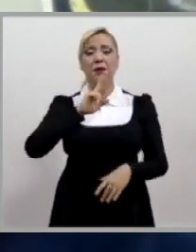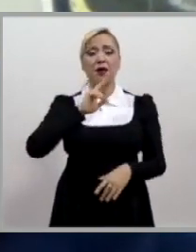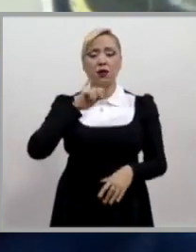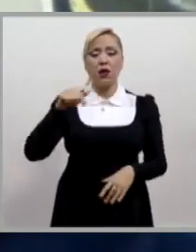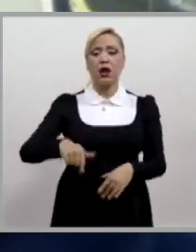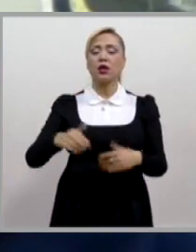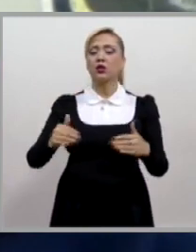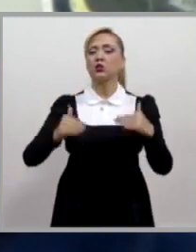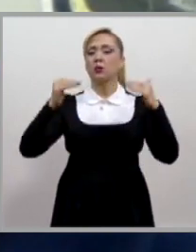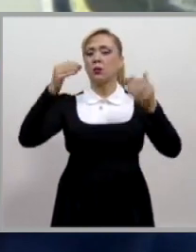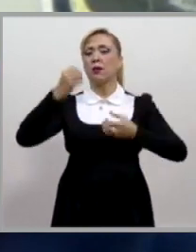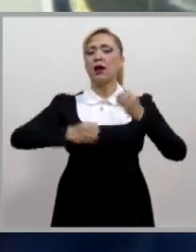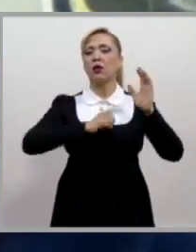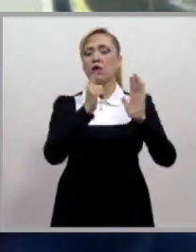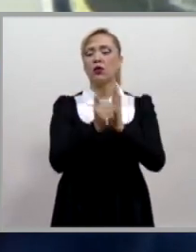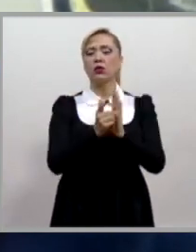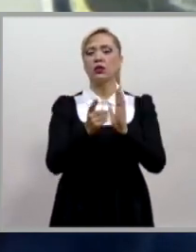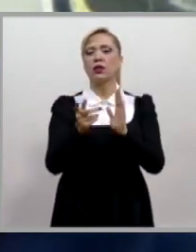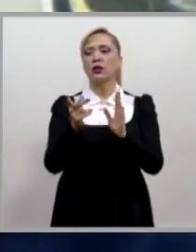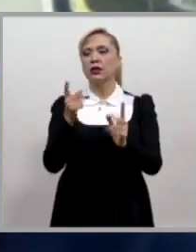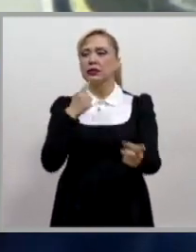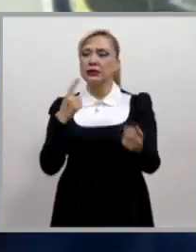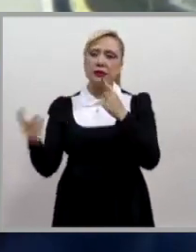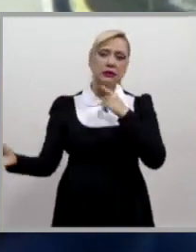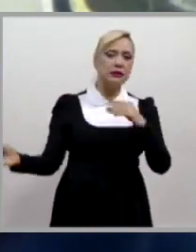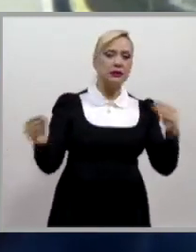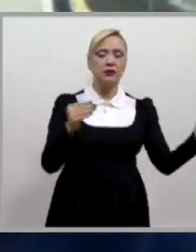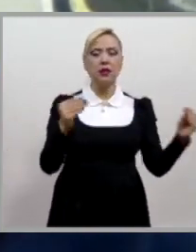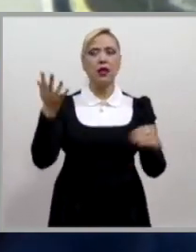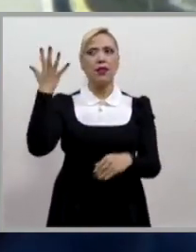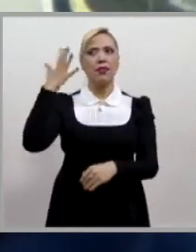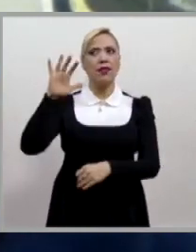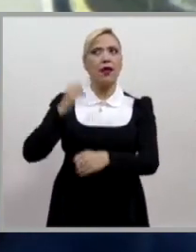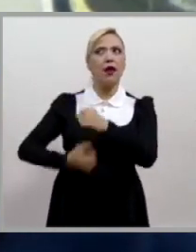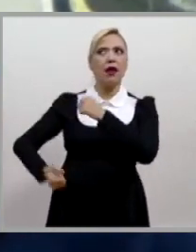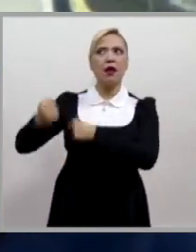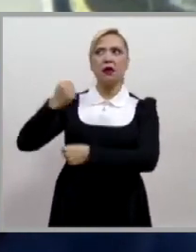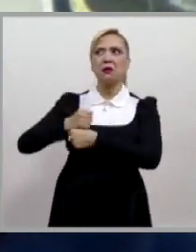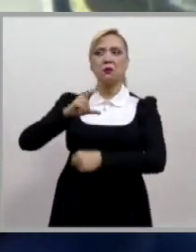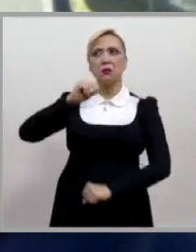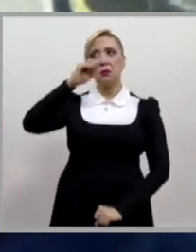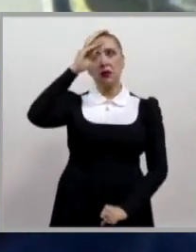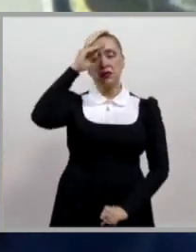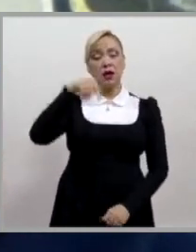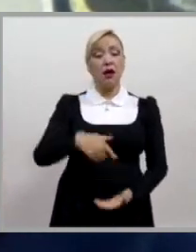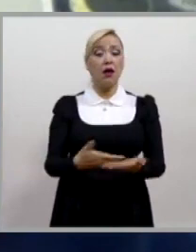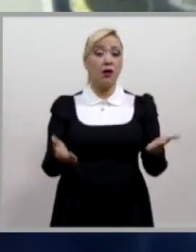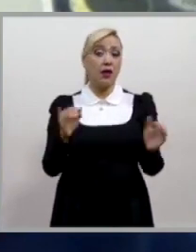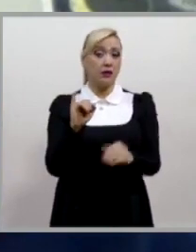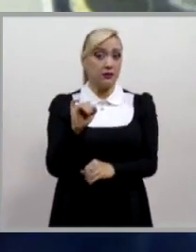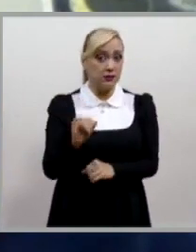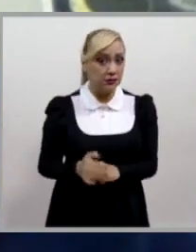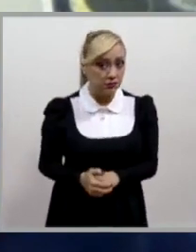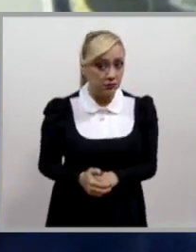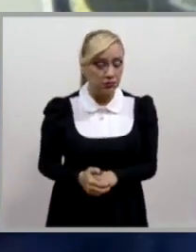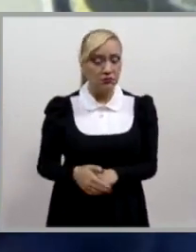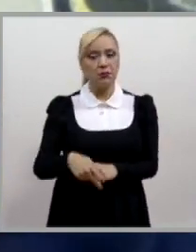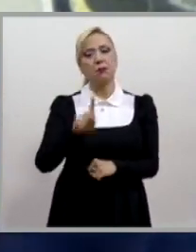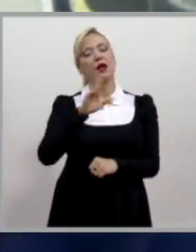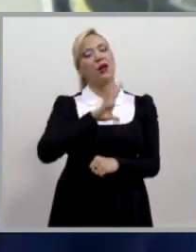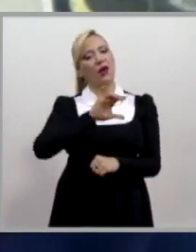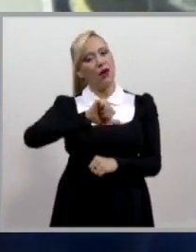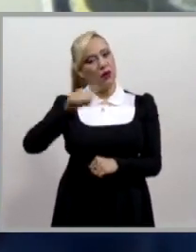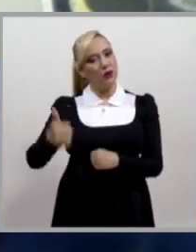que ya no hablemos de hace décadas, que hace 10 años no eran impensables. Sin embargo, creo que hay otros problemas